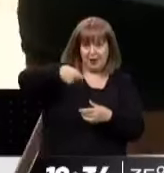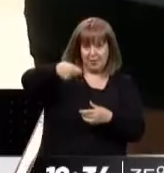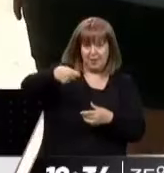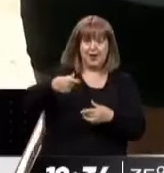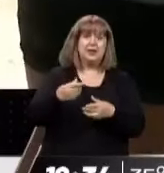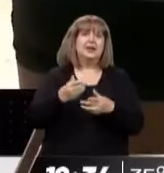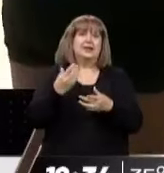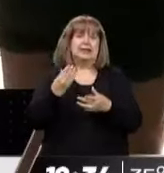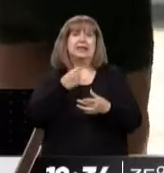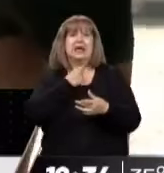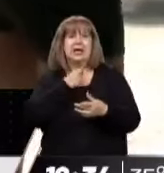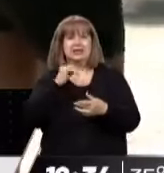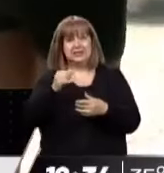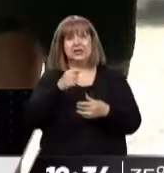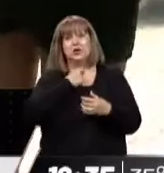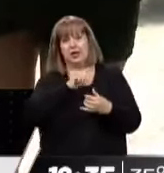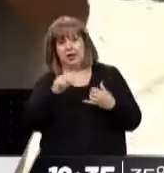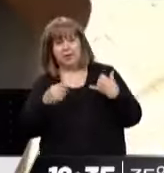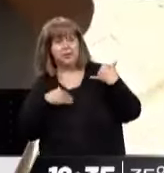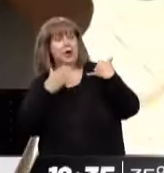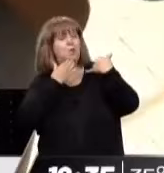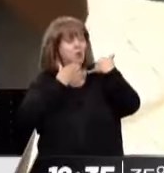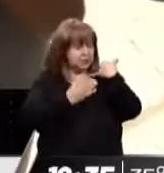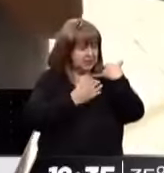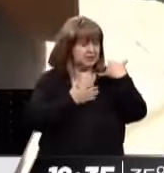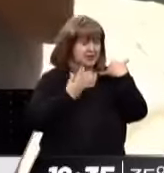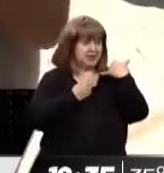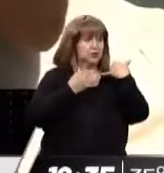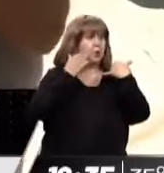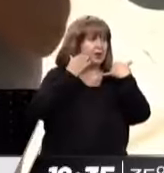presentarse y quién no. Director, muy amable por atendernos. Que tenga buenas tardes. Gracias, hasta luego.